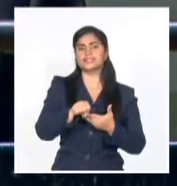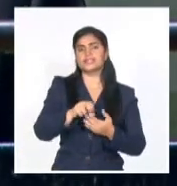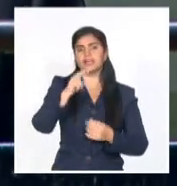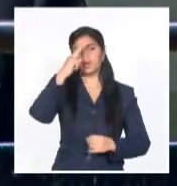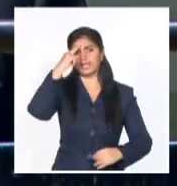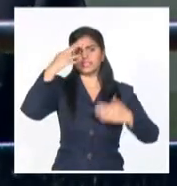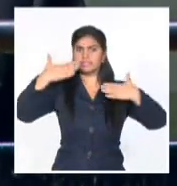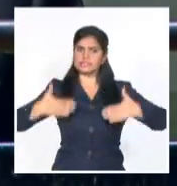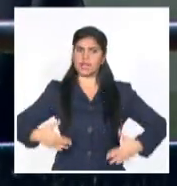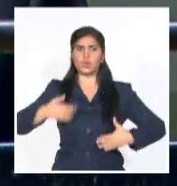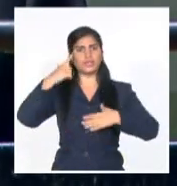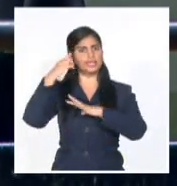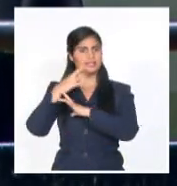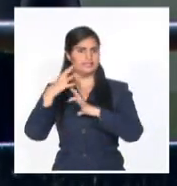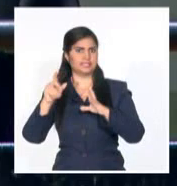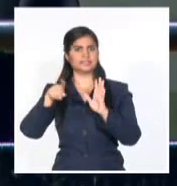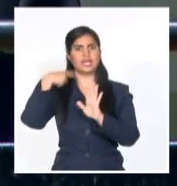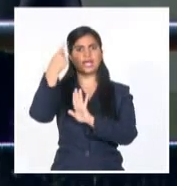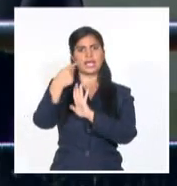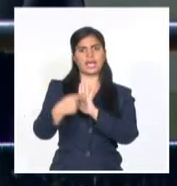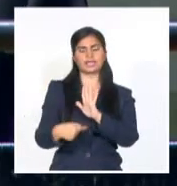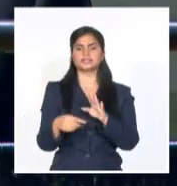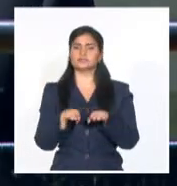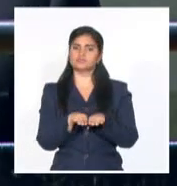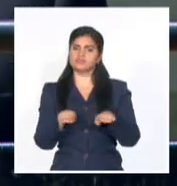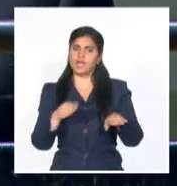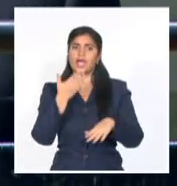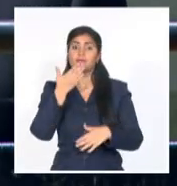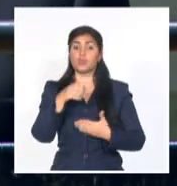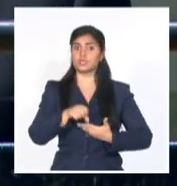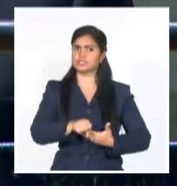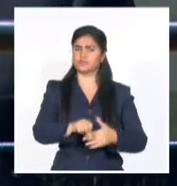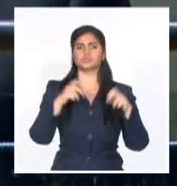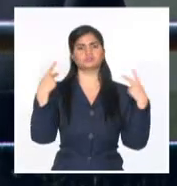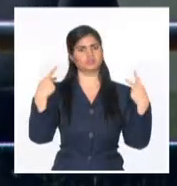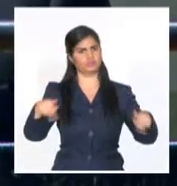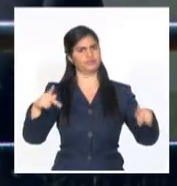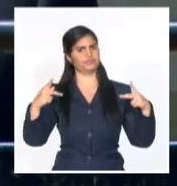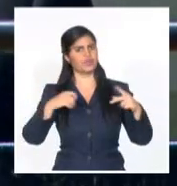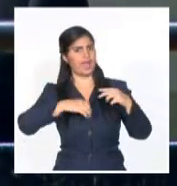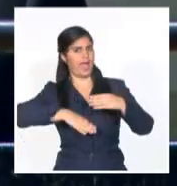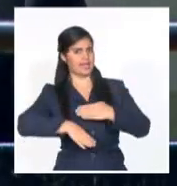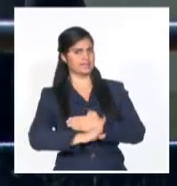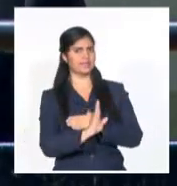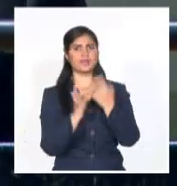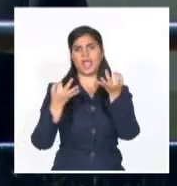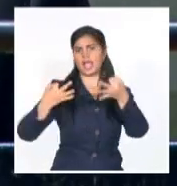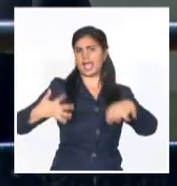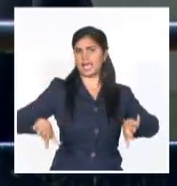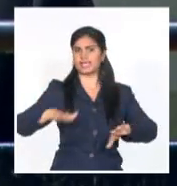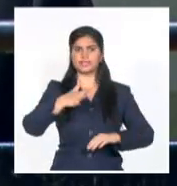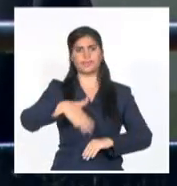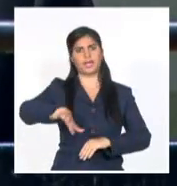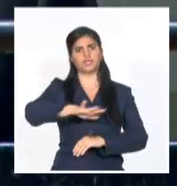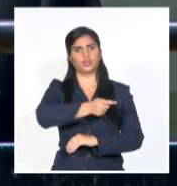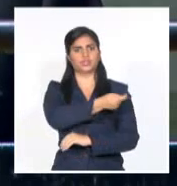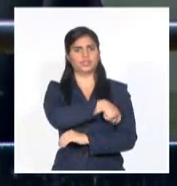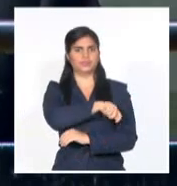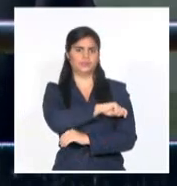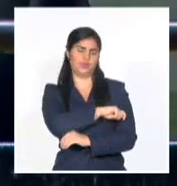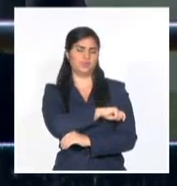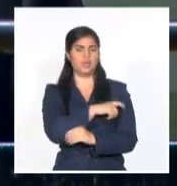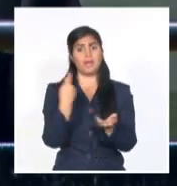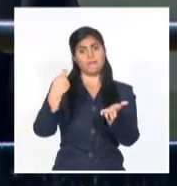profundo carácter humanista y alta calidad, accesible a todas las cubanas y cubanos sin